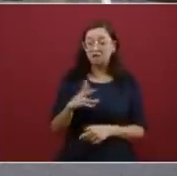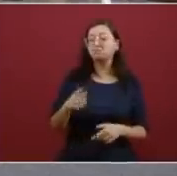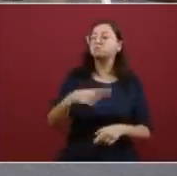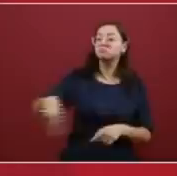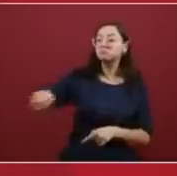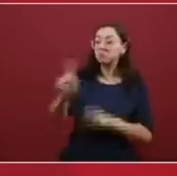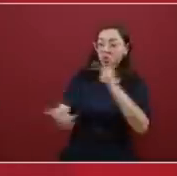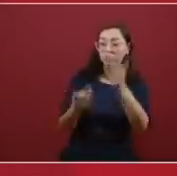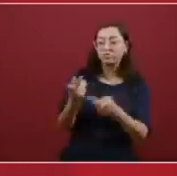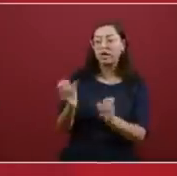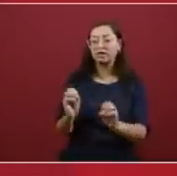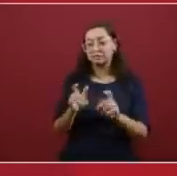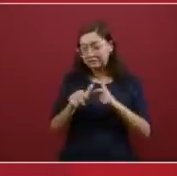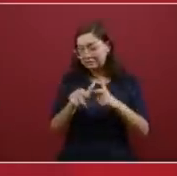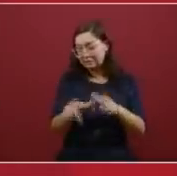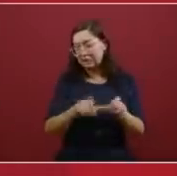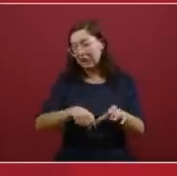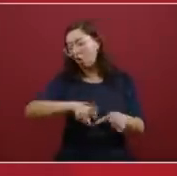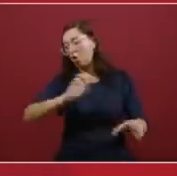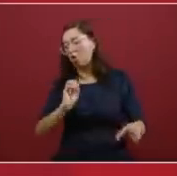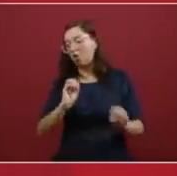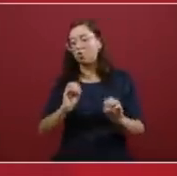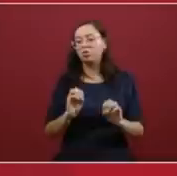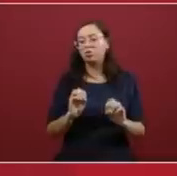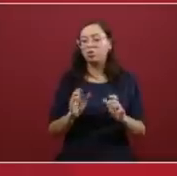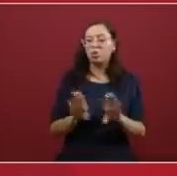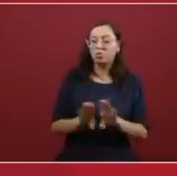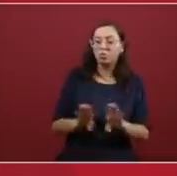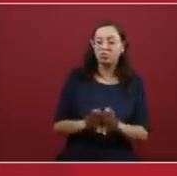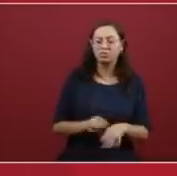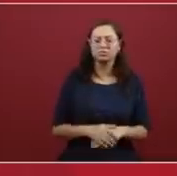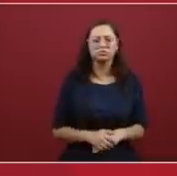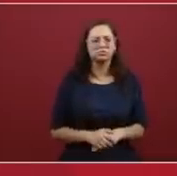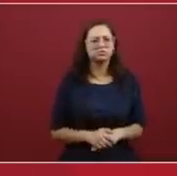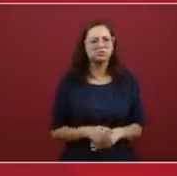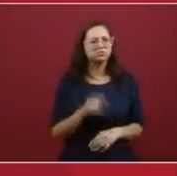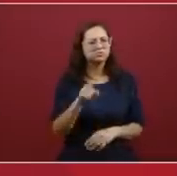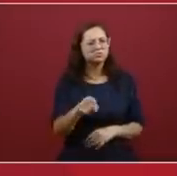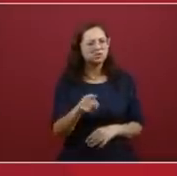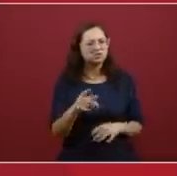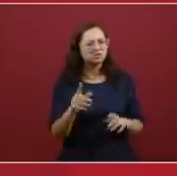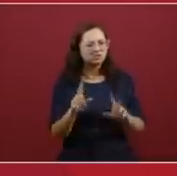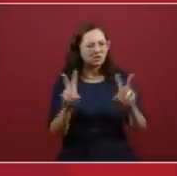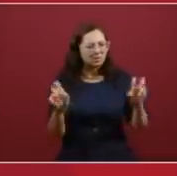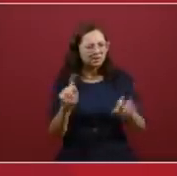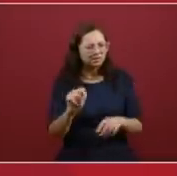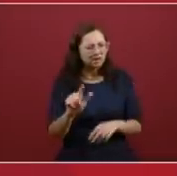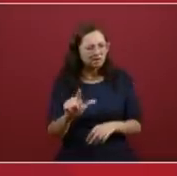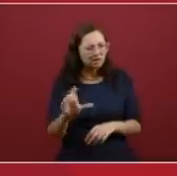gracias. Estás hablando del tratado de.